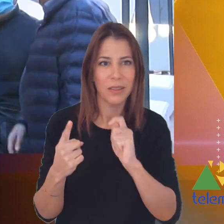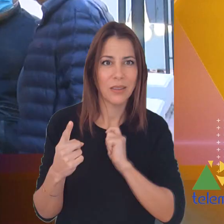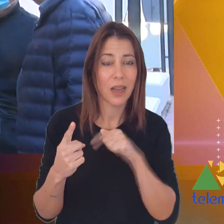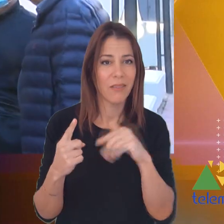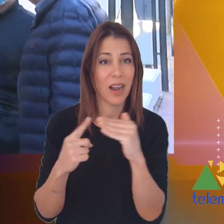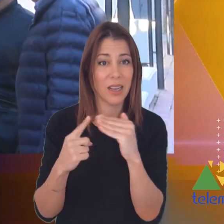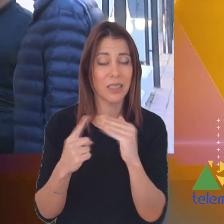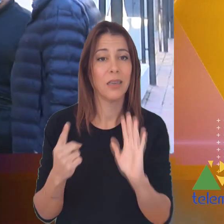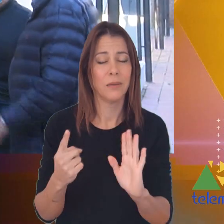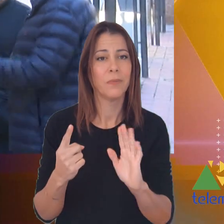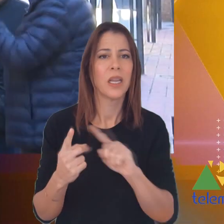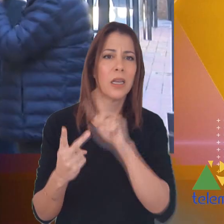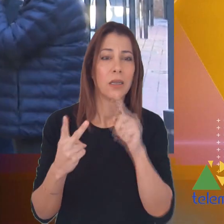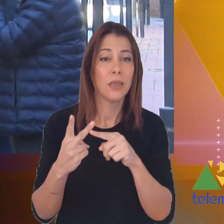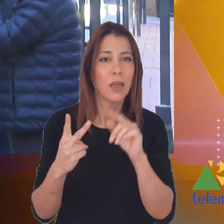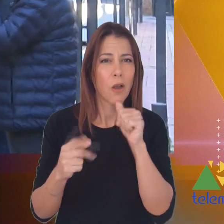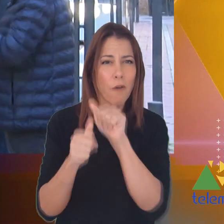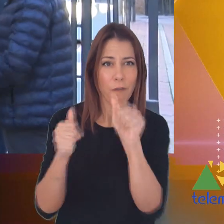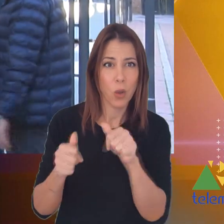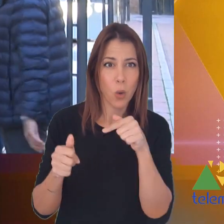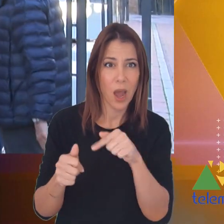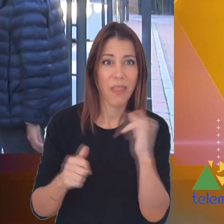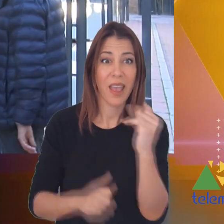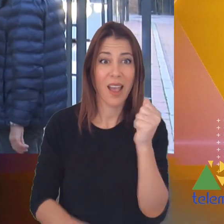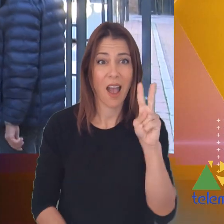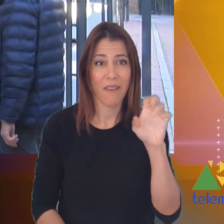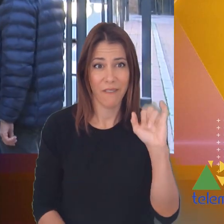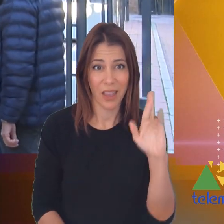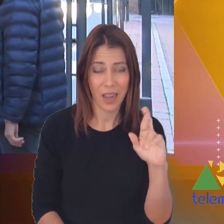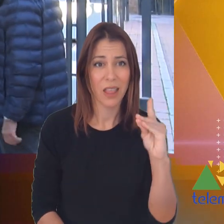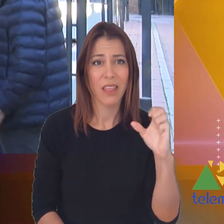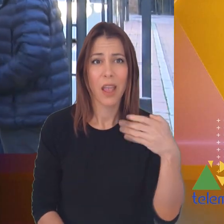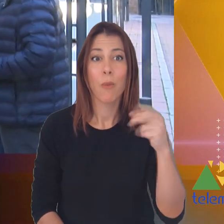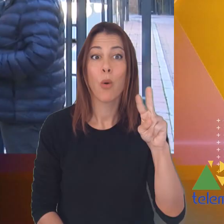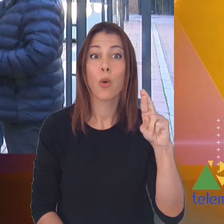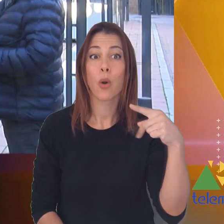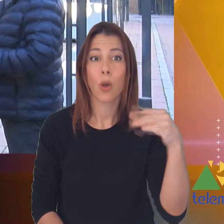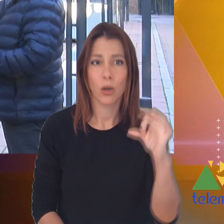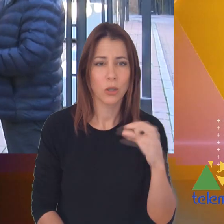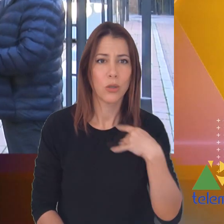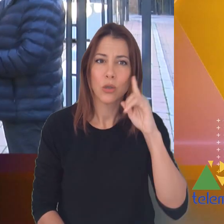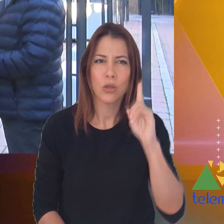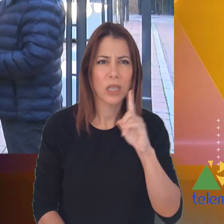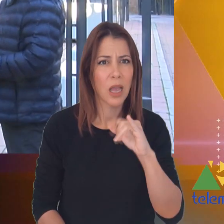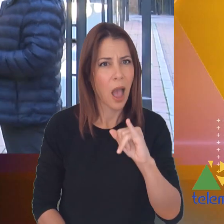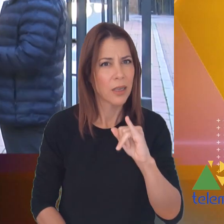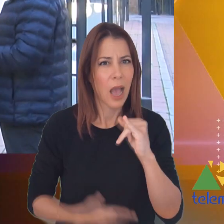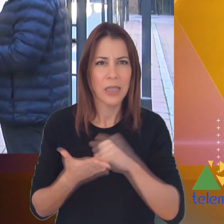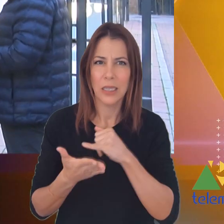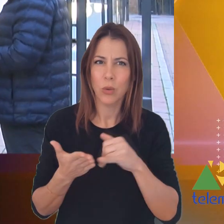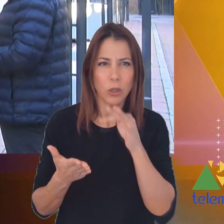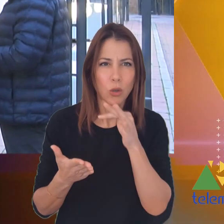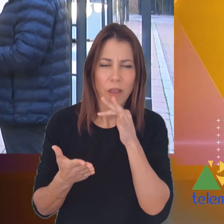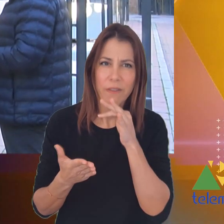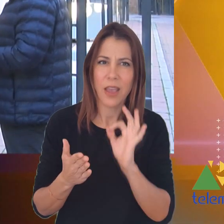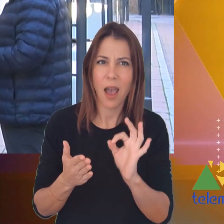esta casa? Y luego la figura de Javier de Burgos, ¿no? Que es una figura que yo no sé si también seguimos teniendo una asignatura pendiente con nuestros